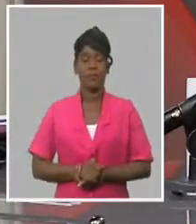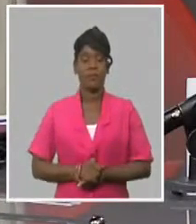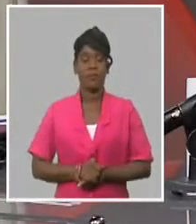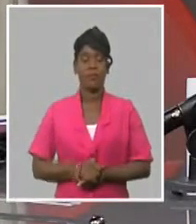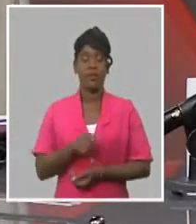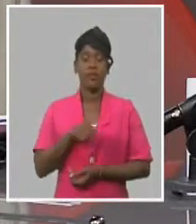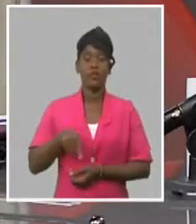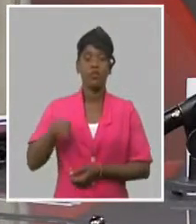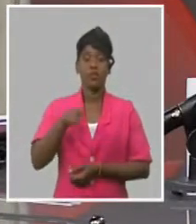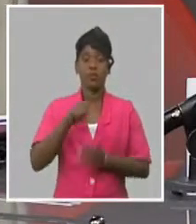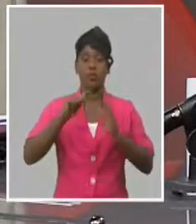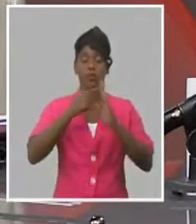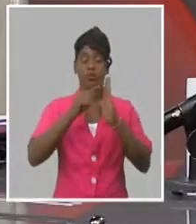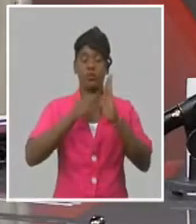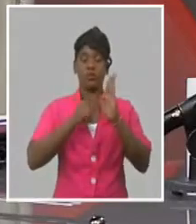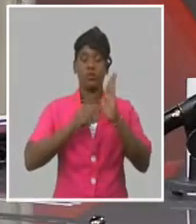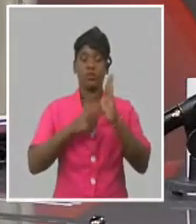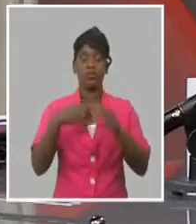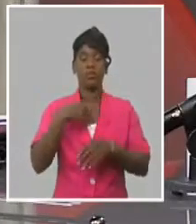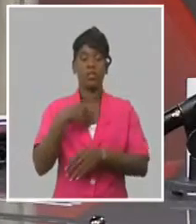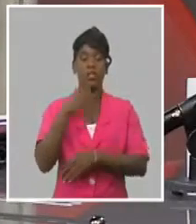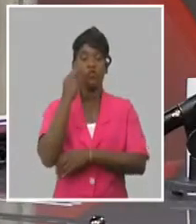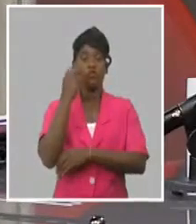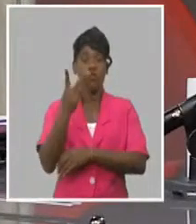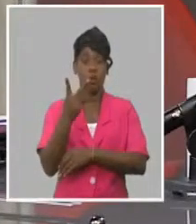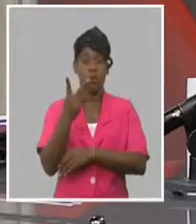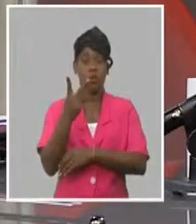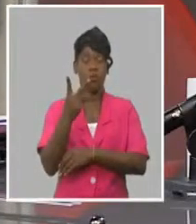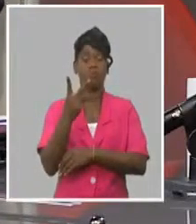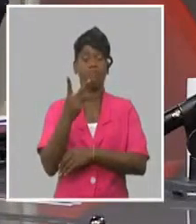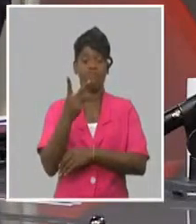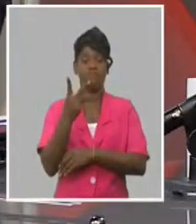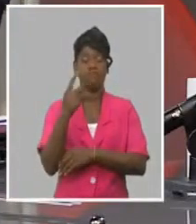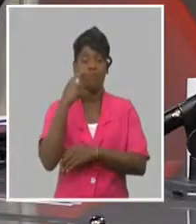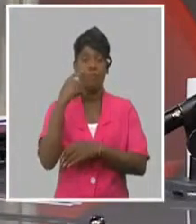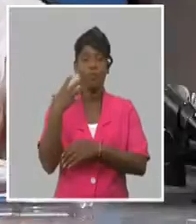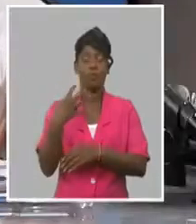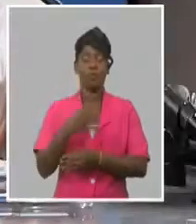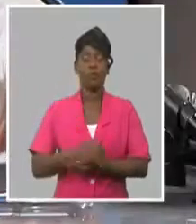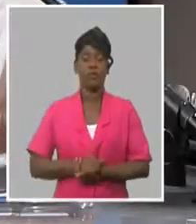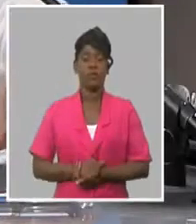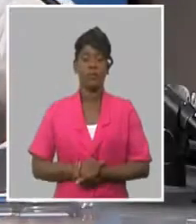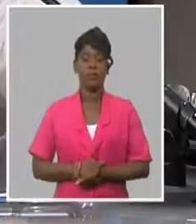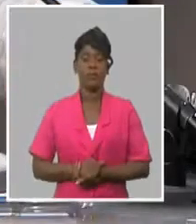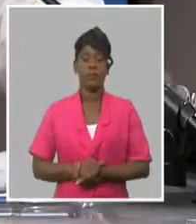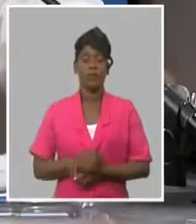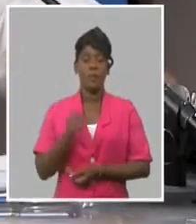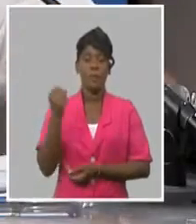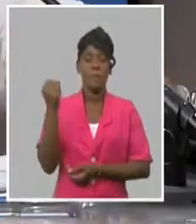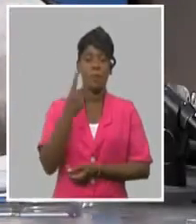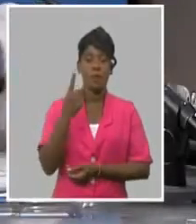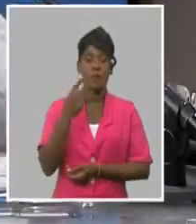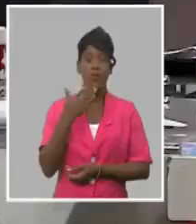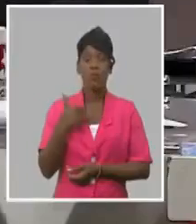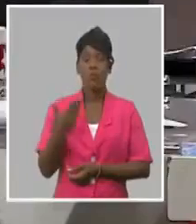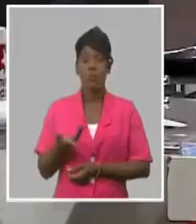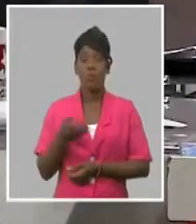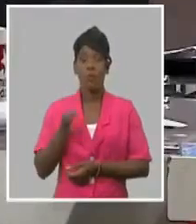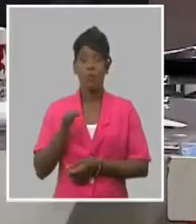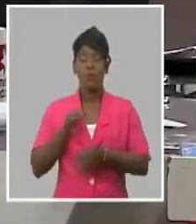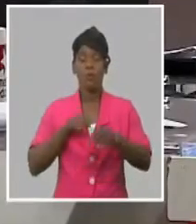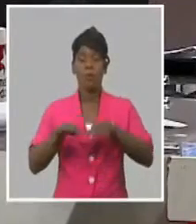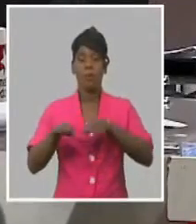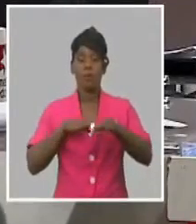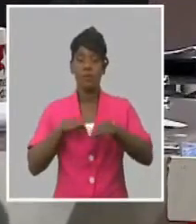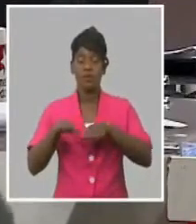dentro de esos elementos creo que hay dos elementos clave, Marino, que tienen que ver con el tema formación de precios minoristas,